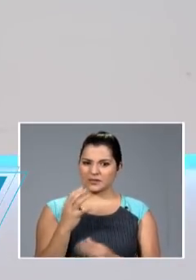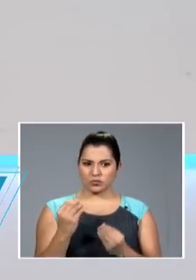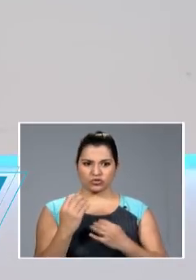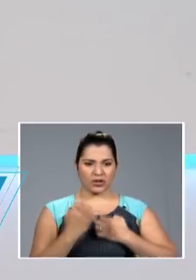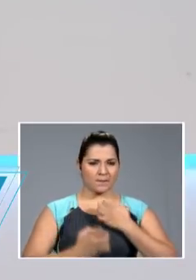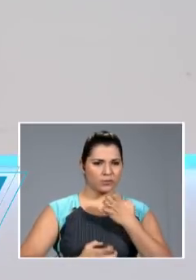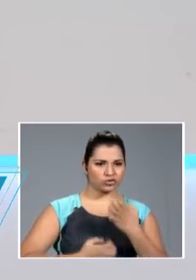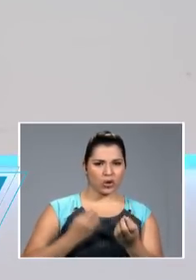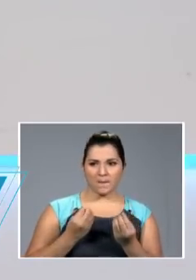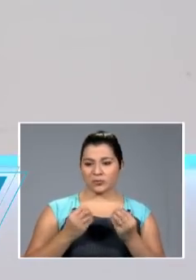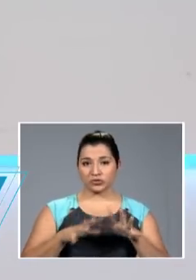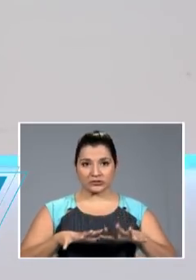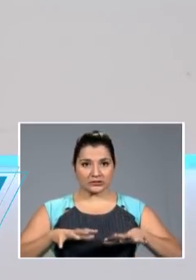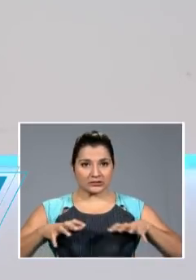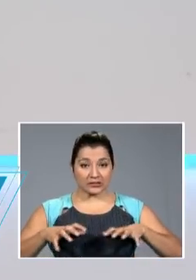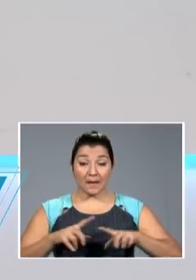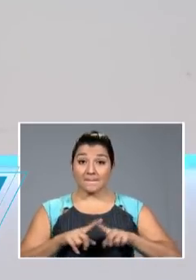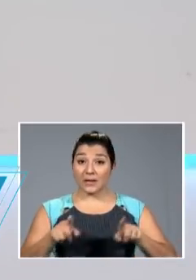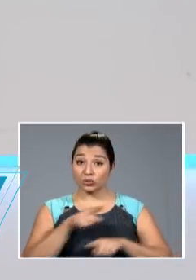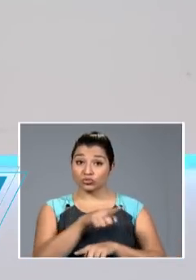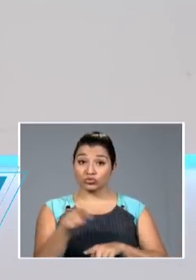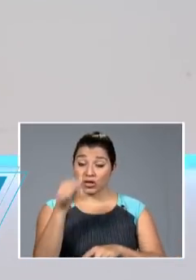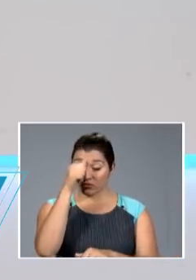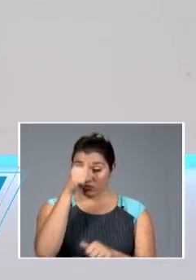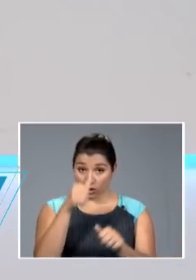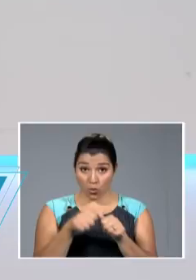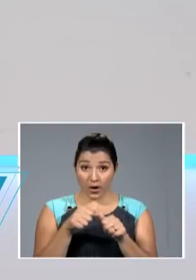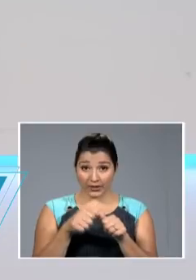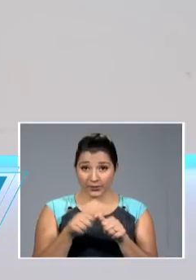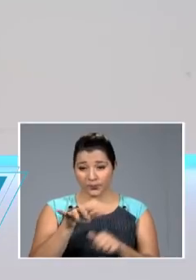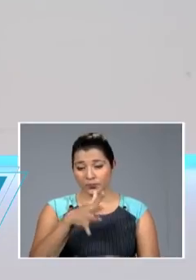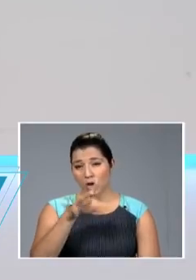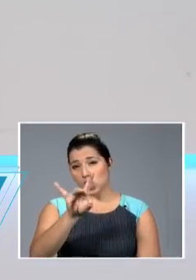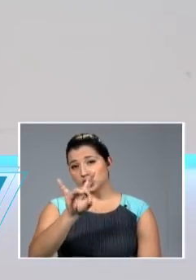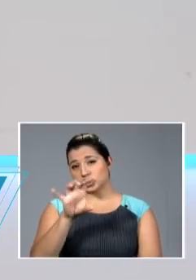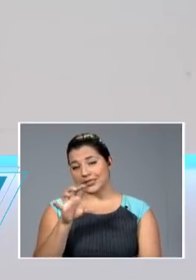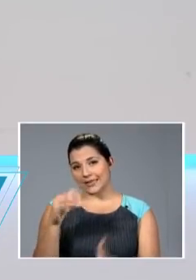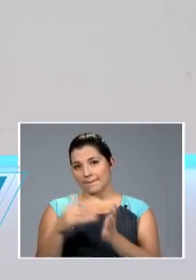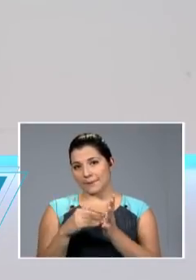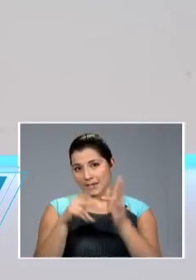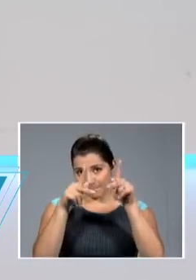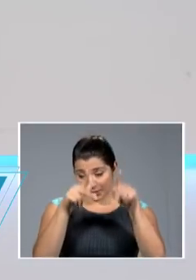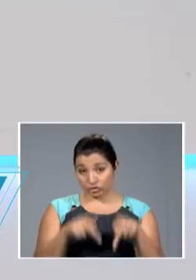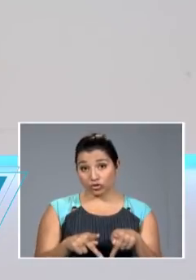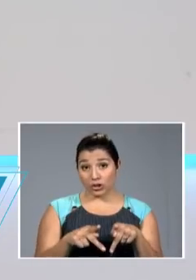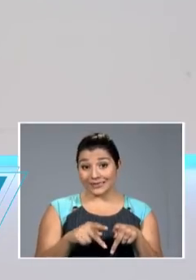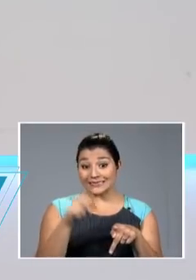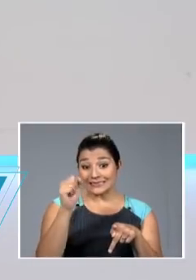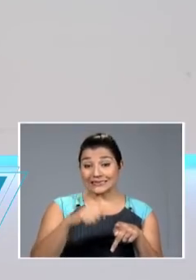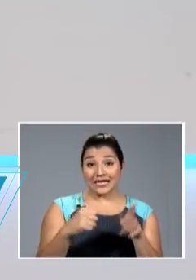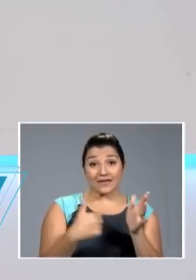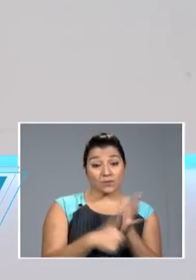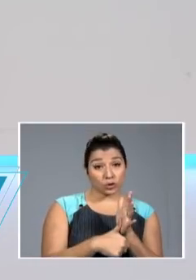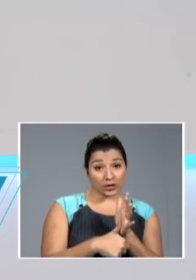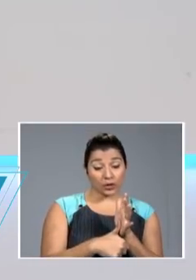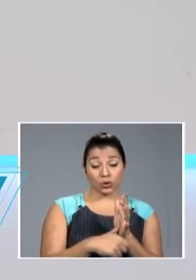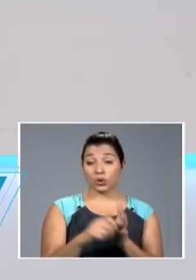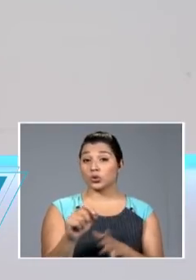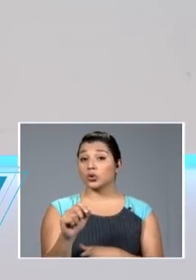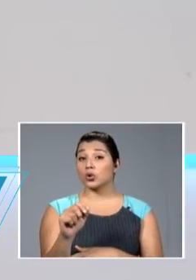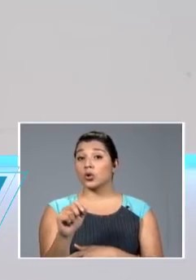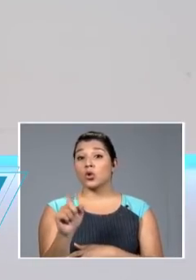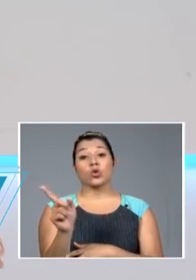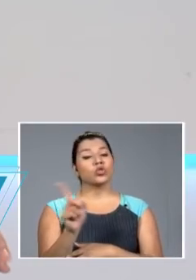tensión. Pero recordemos que cerca de 800,000 personas de las que votaron, no votaron